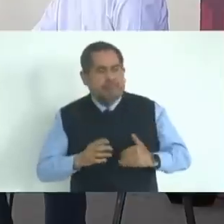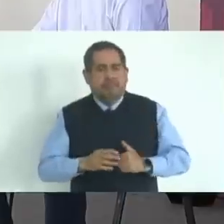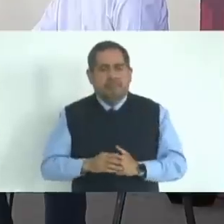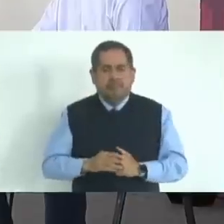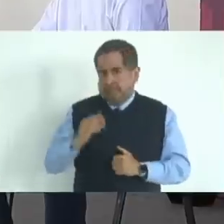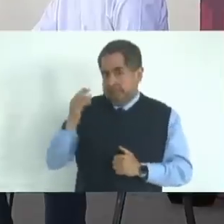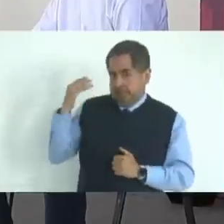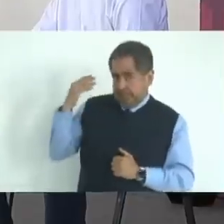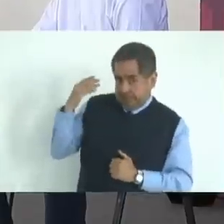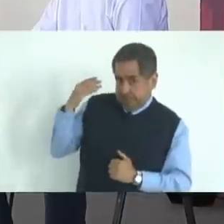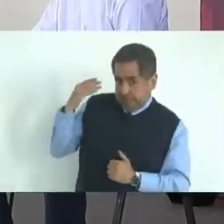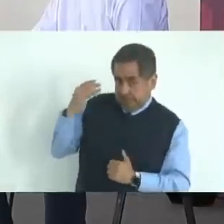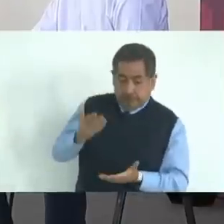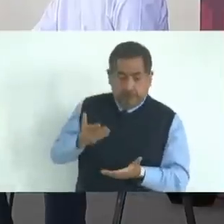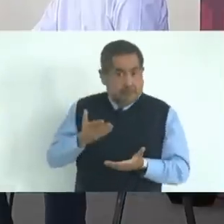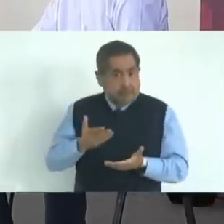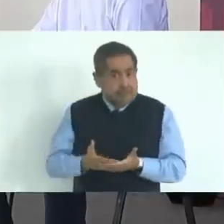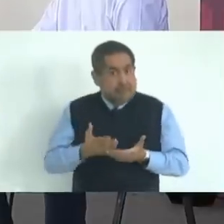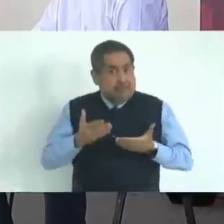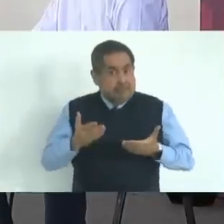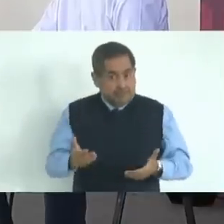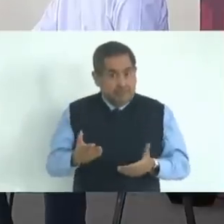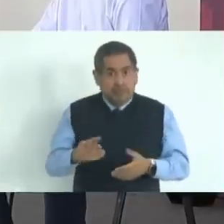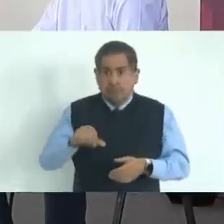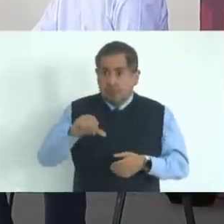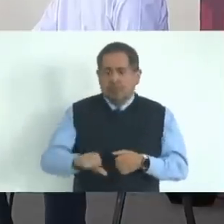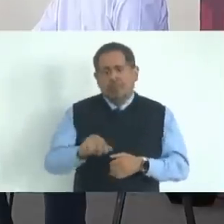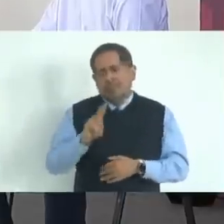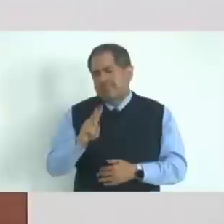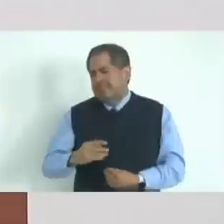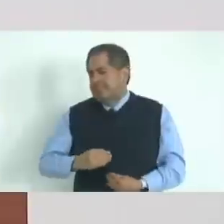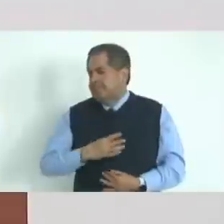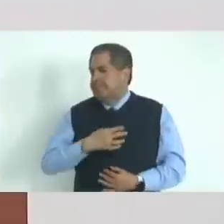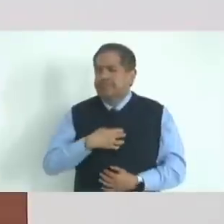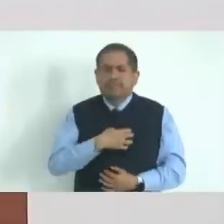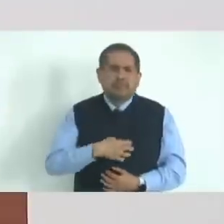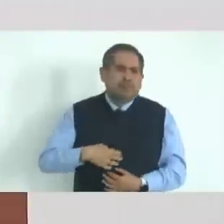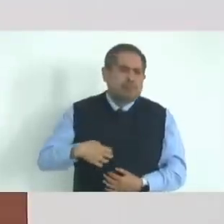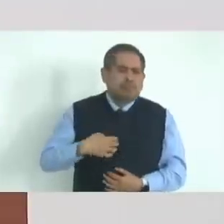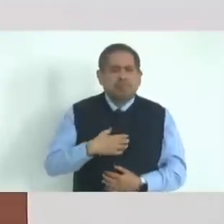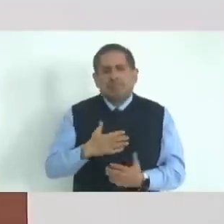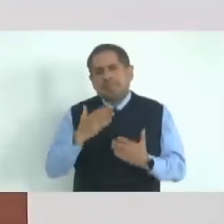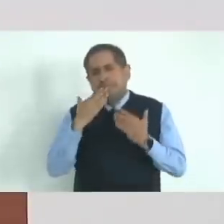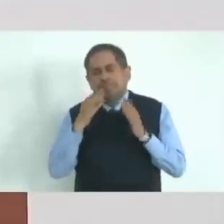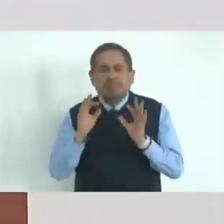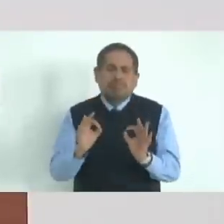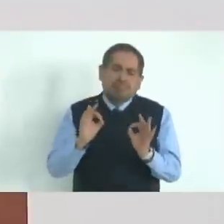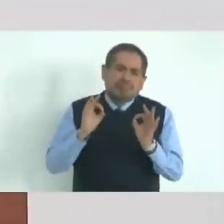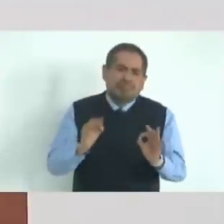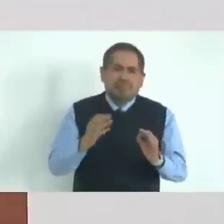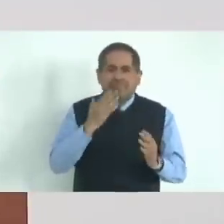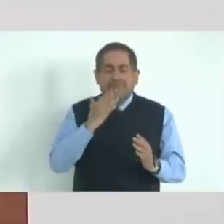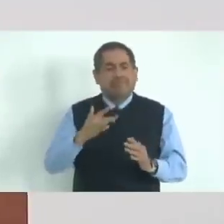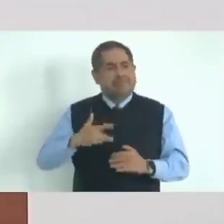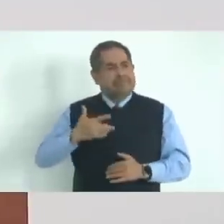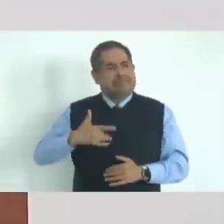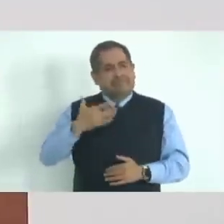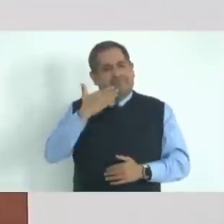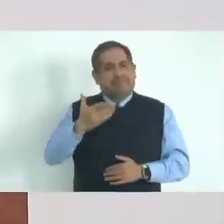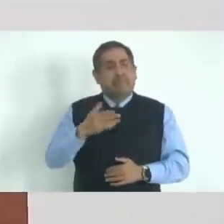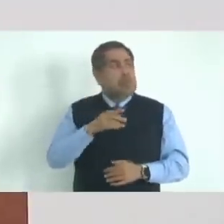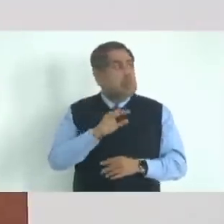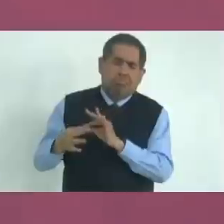nos complace mucho el que ya esté